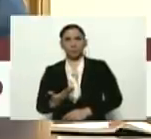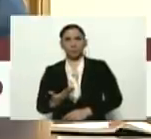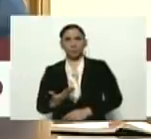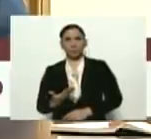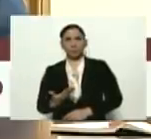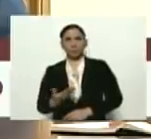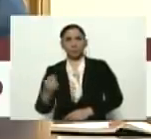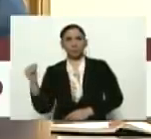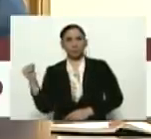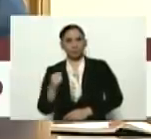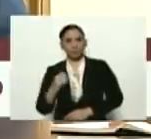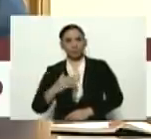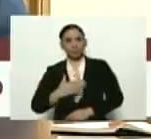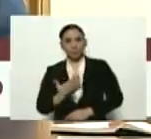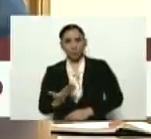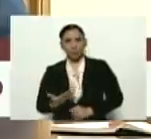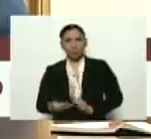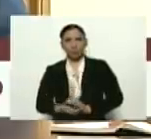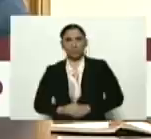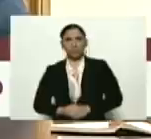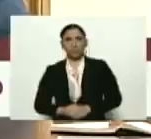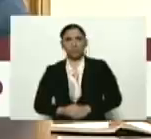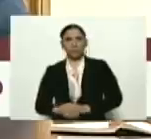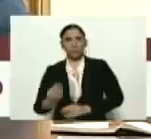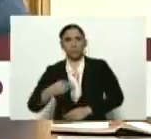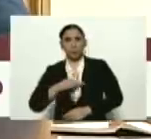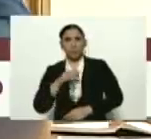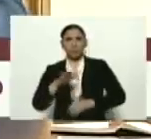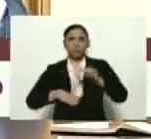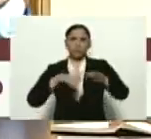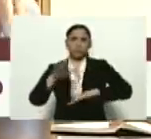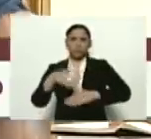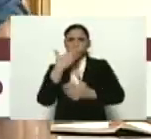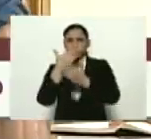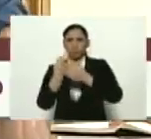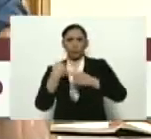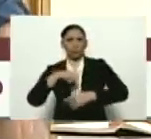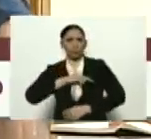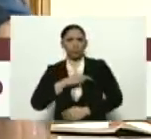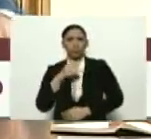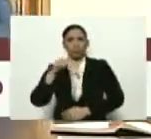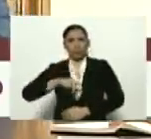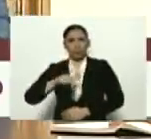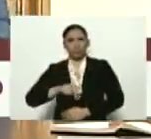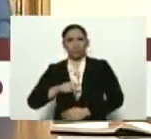Sí se puede. Y hemos salido adelante. Nosotros tuvimos aquí